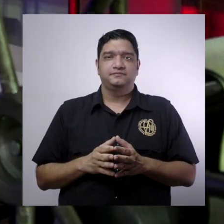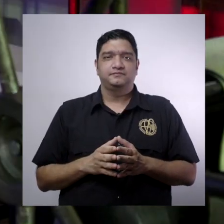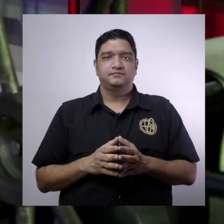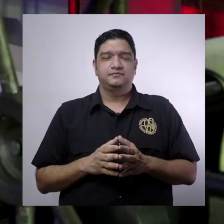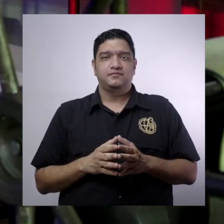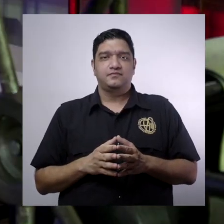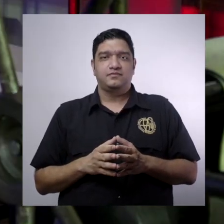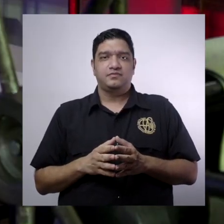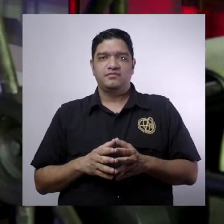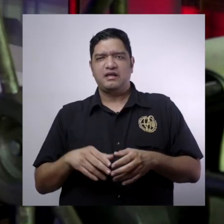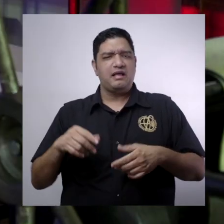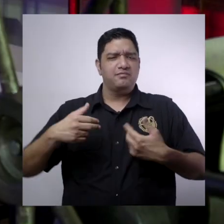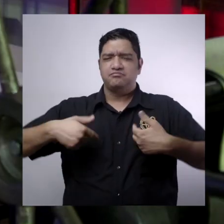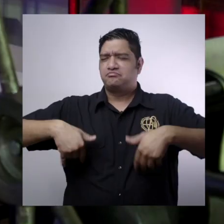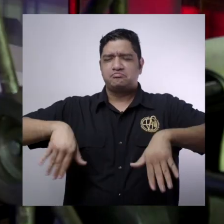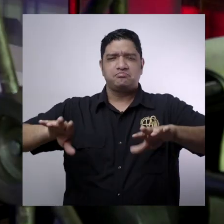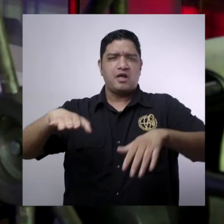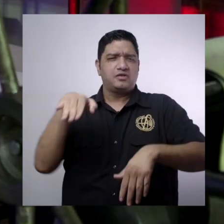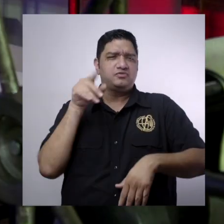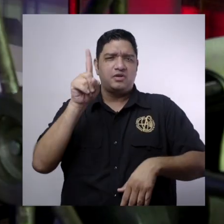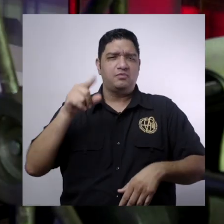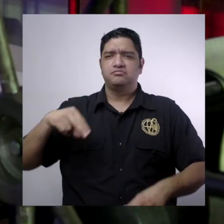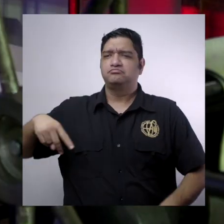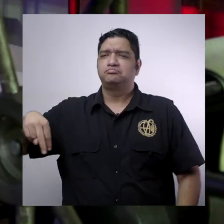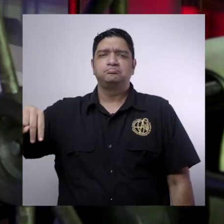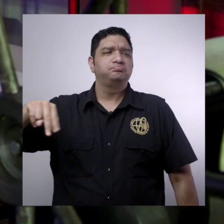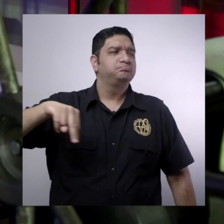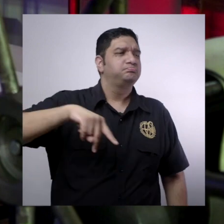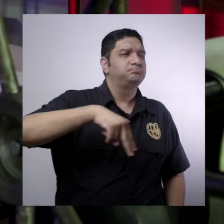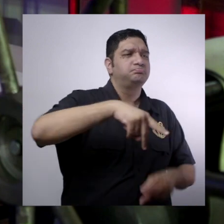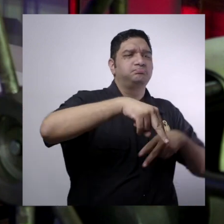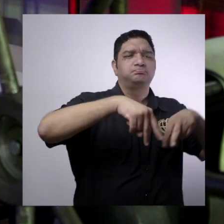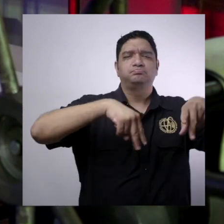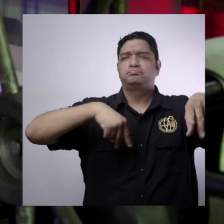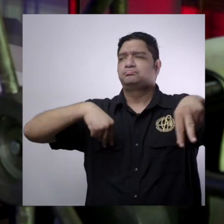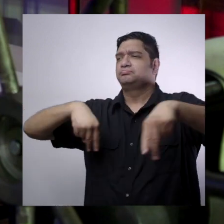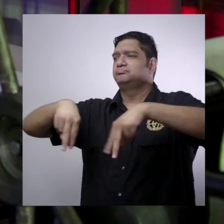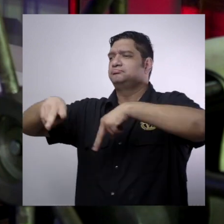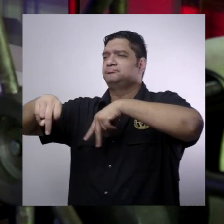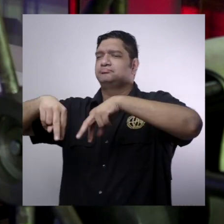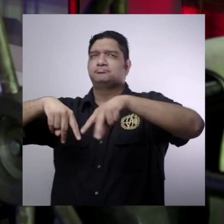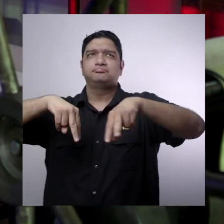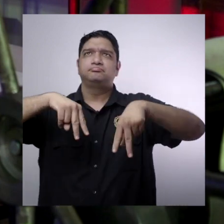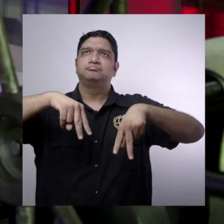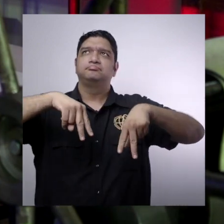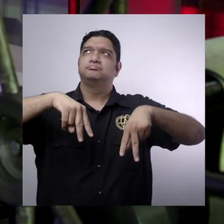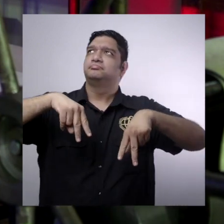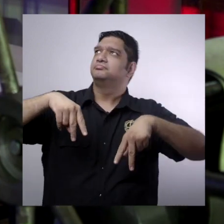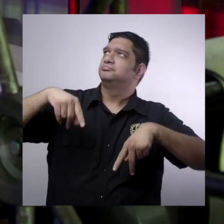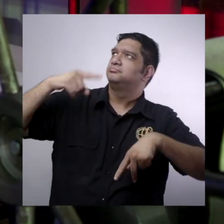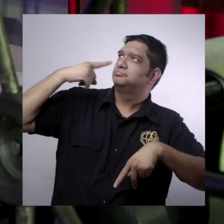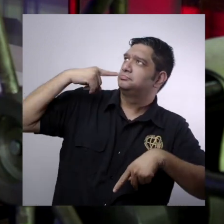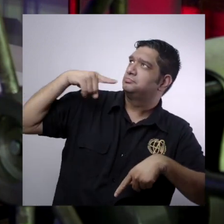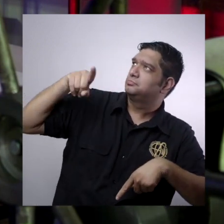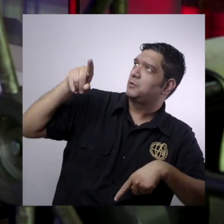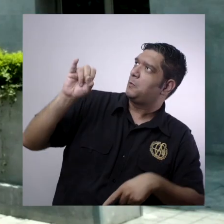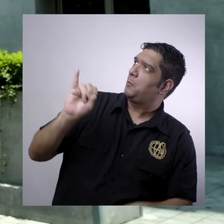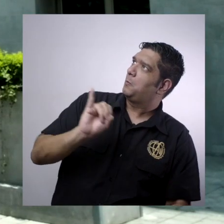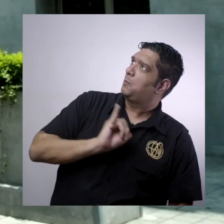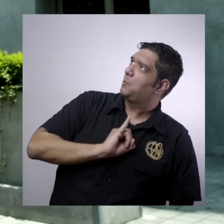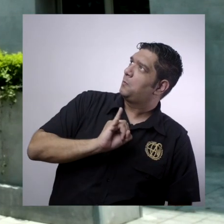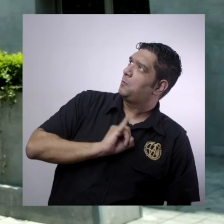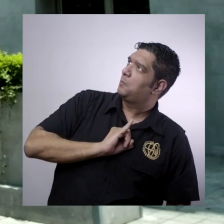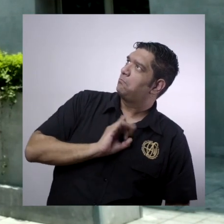de uso diario del Centro Histórico se identificaran con una obra de arte. Pues